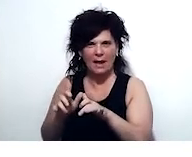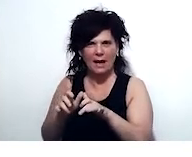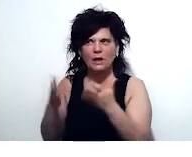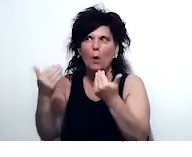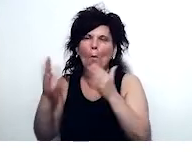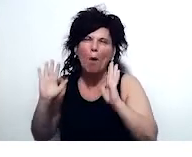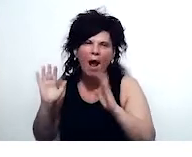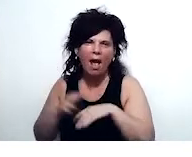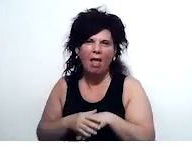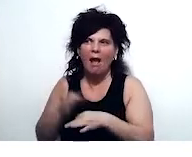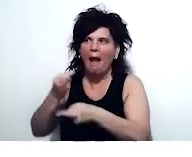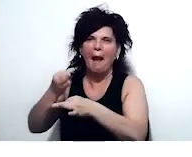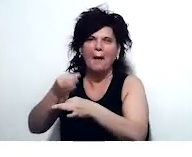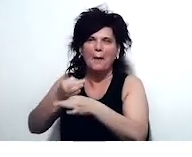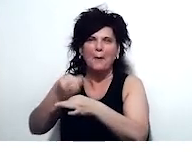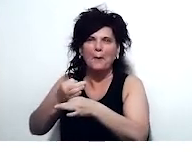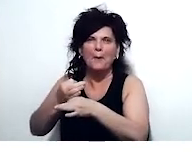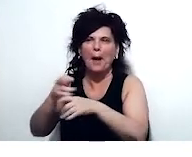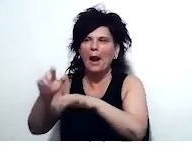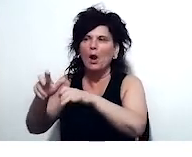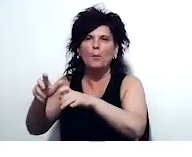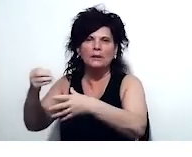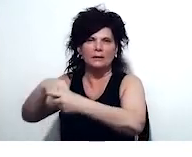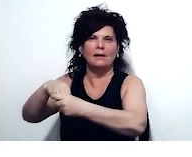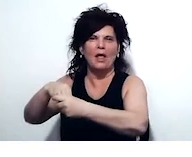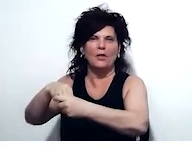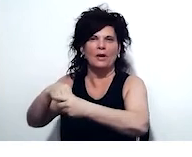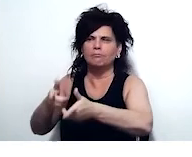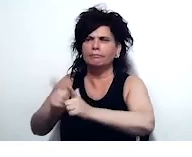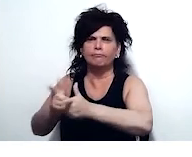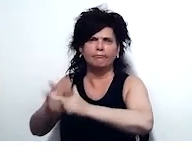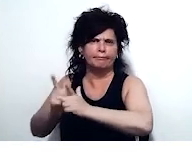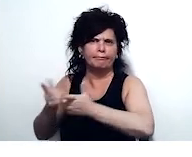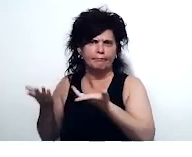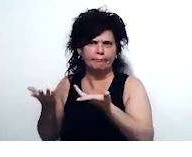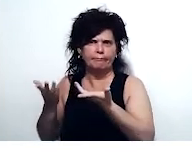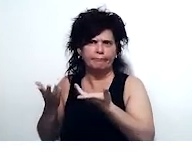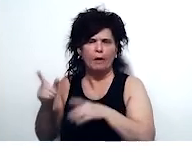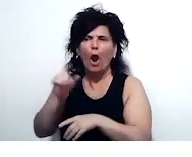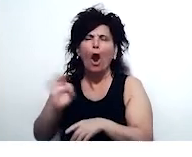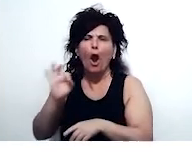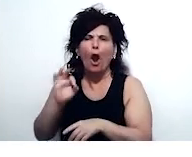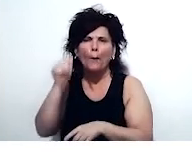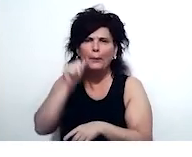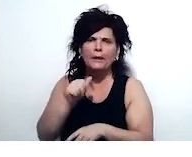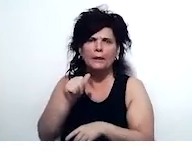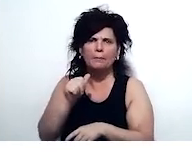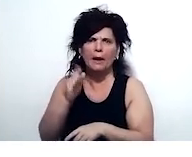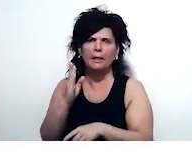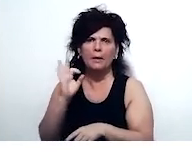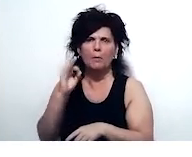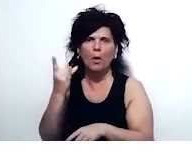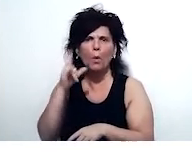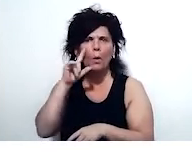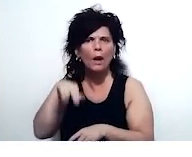ser atacadas a la escuela, en la computadora que está en la escuela, o que pueden ser víctimas de bullying. Y